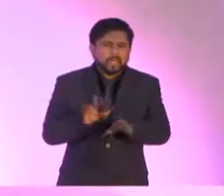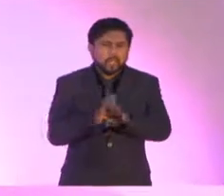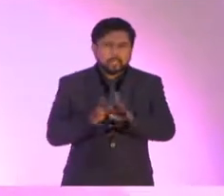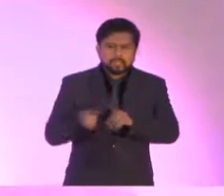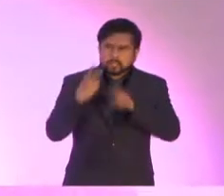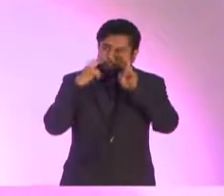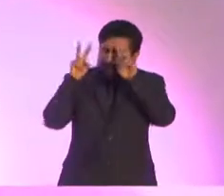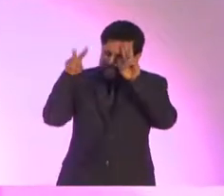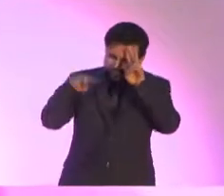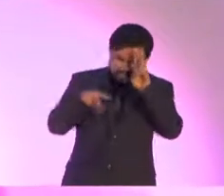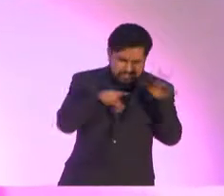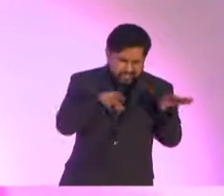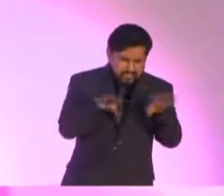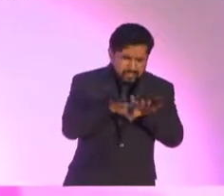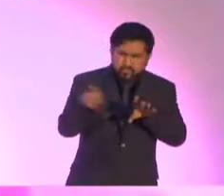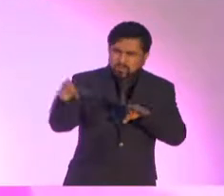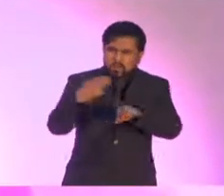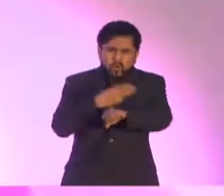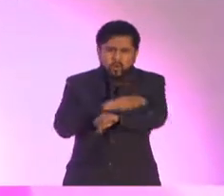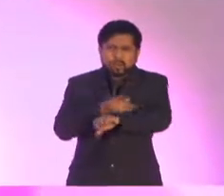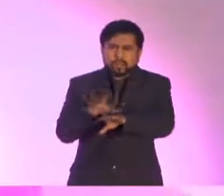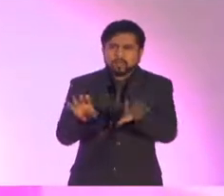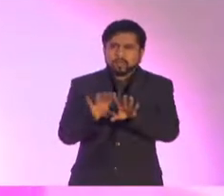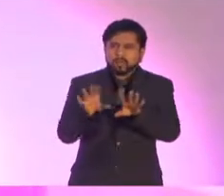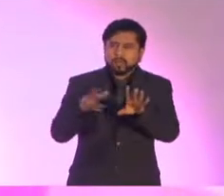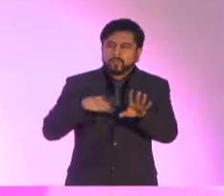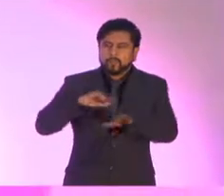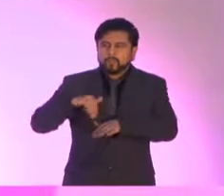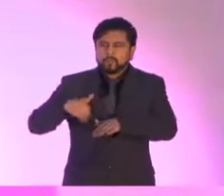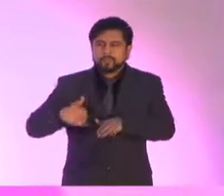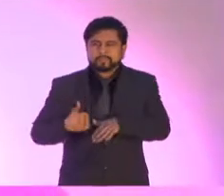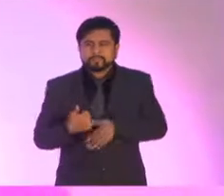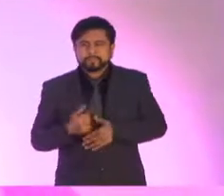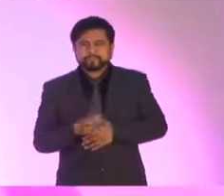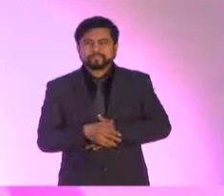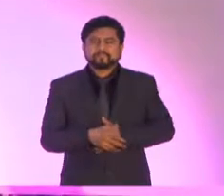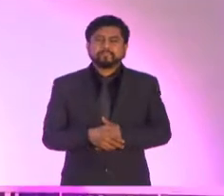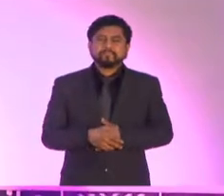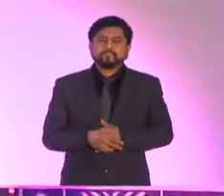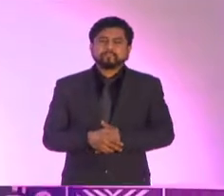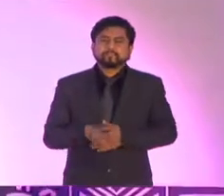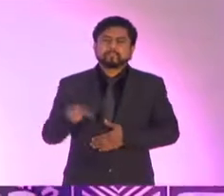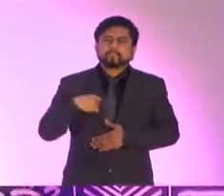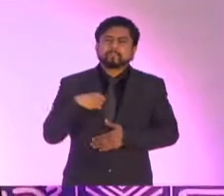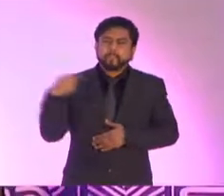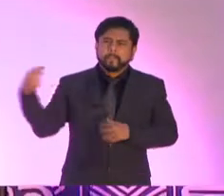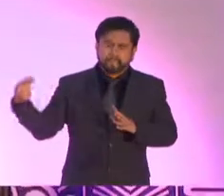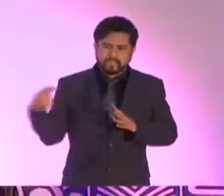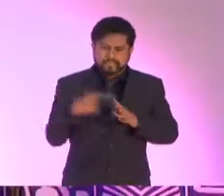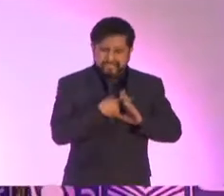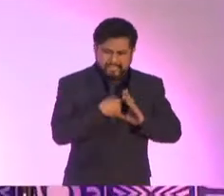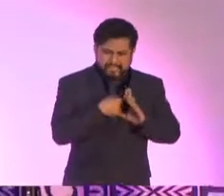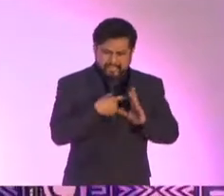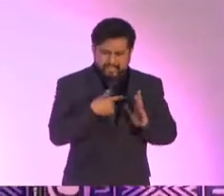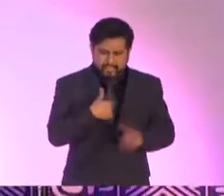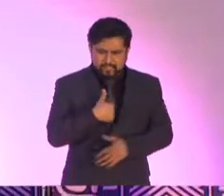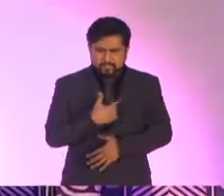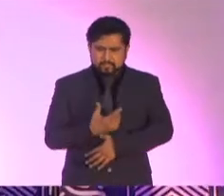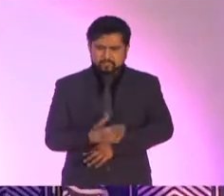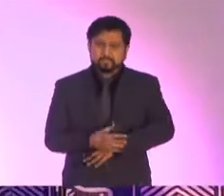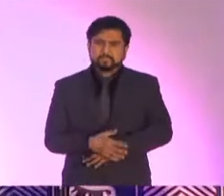mirada, eres el madero que me aguardaba. me clavas.